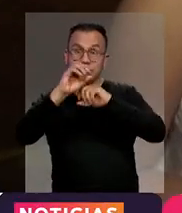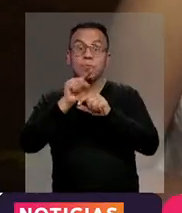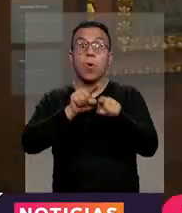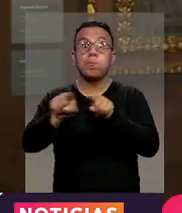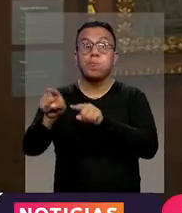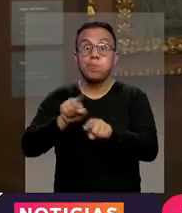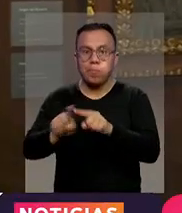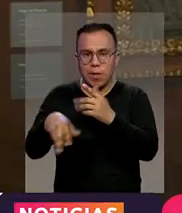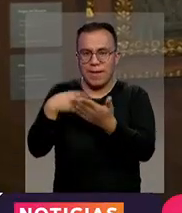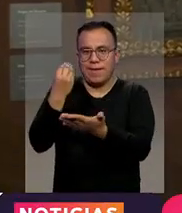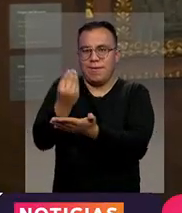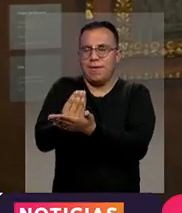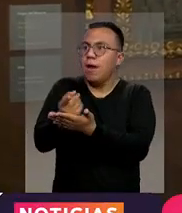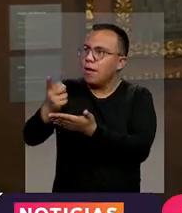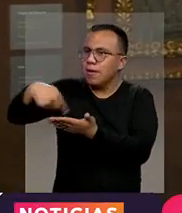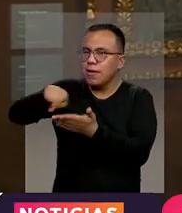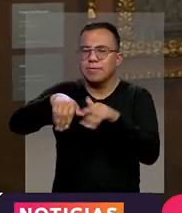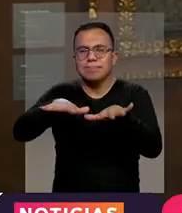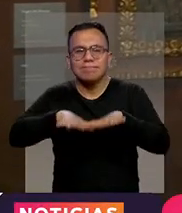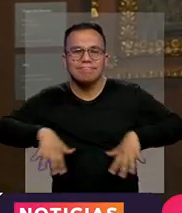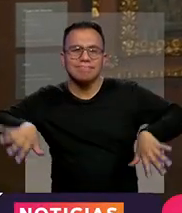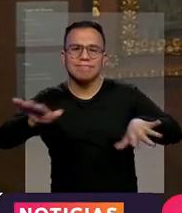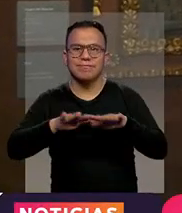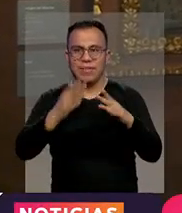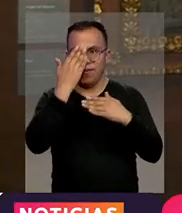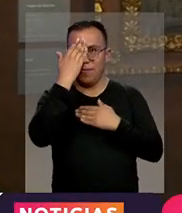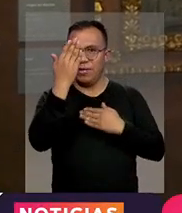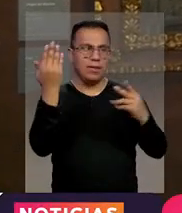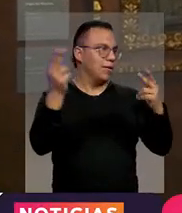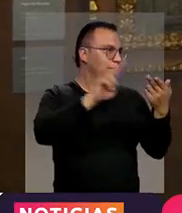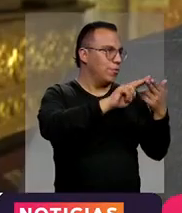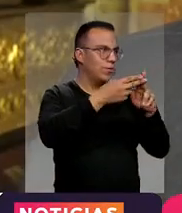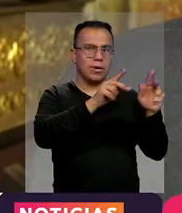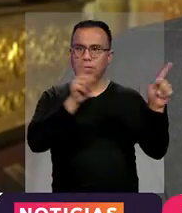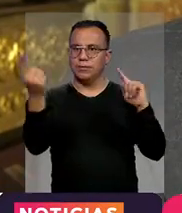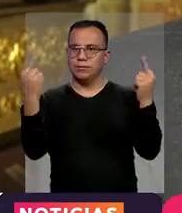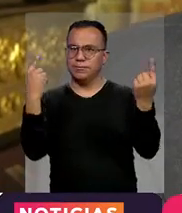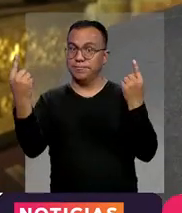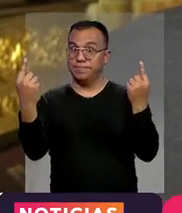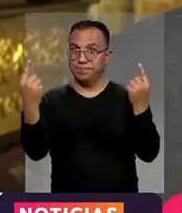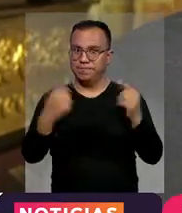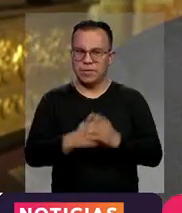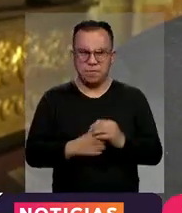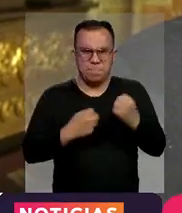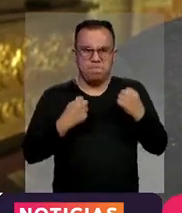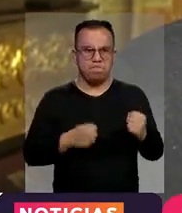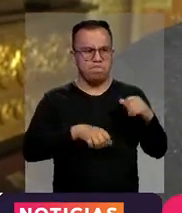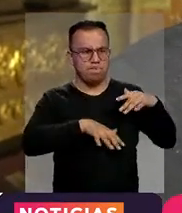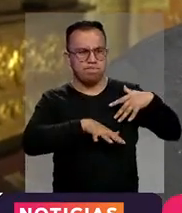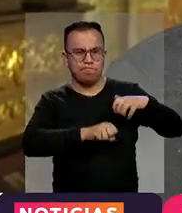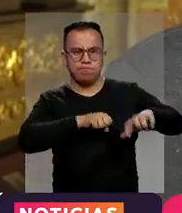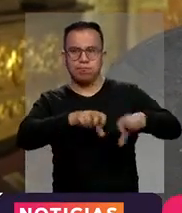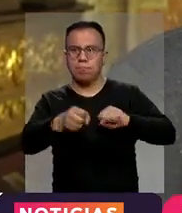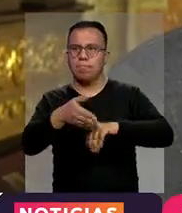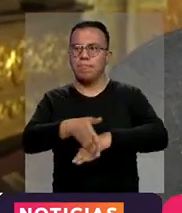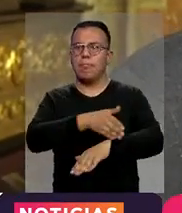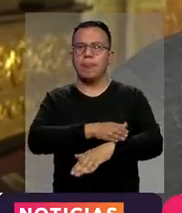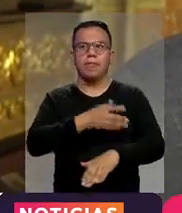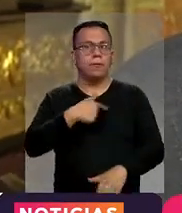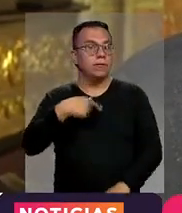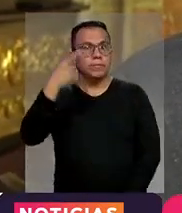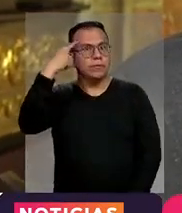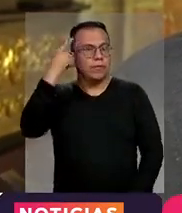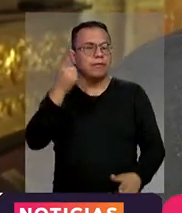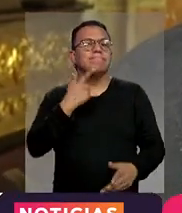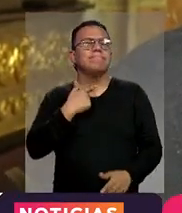obras están localizadas espacialmente frente a algo que está relacionado. Entonces, por ejemplo, Potencias, que yo la hice por